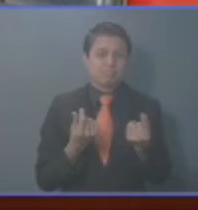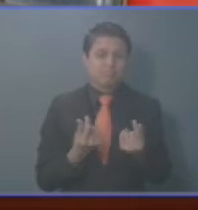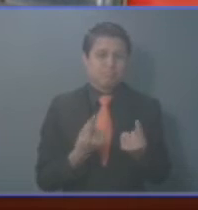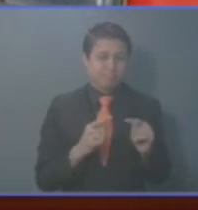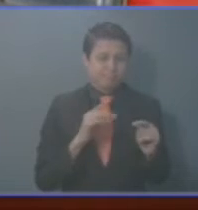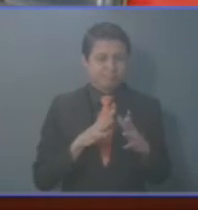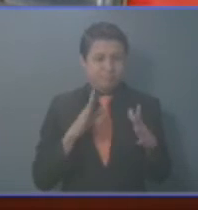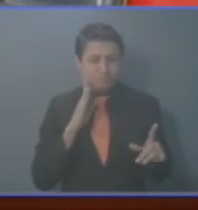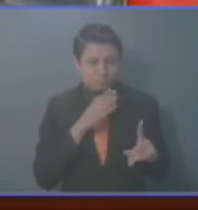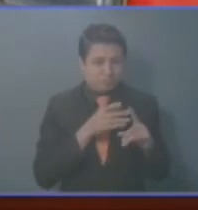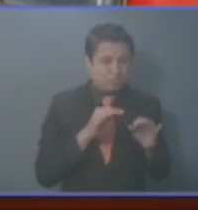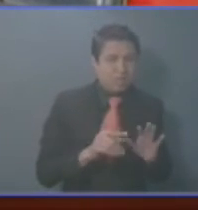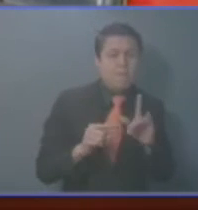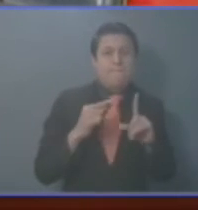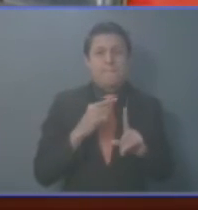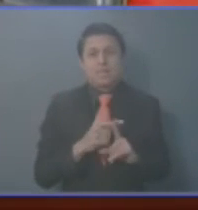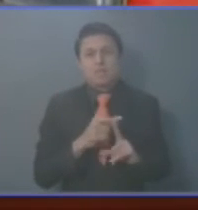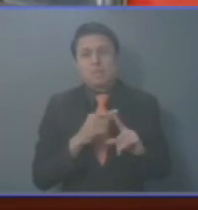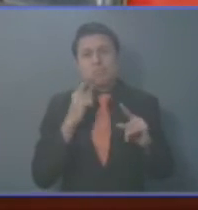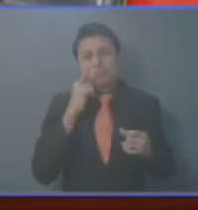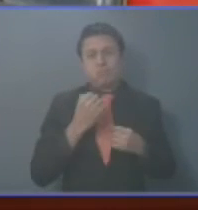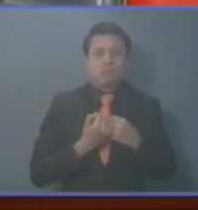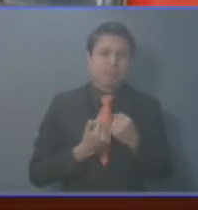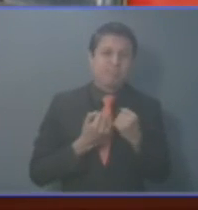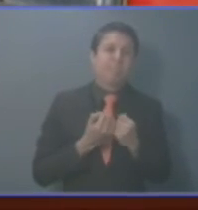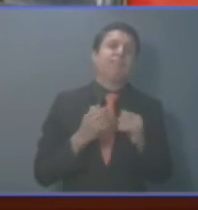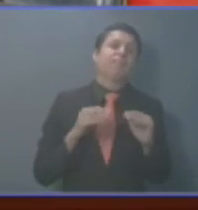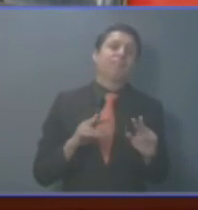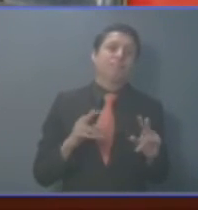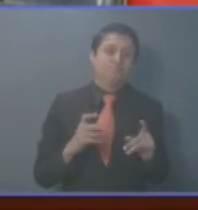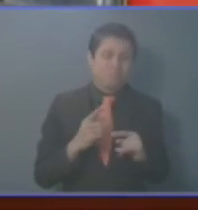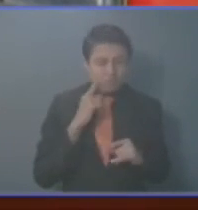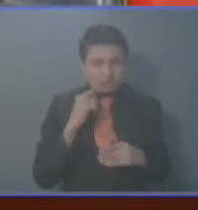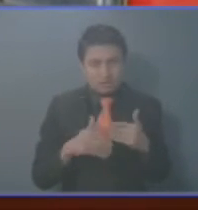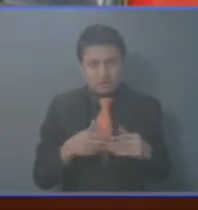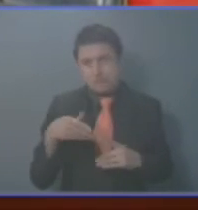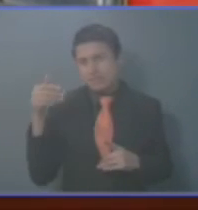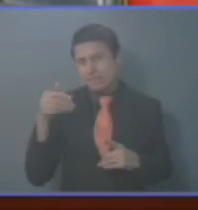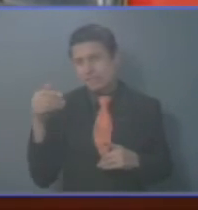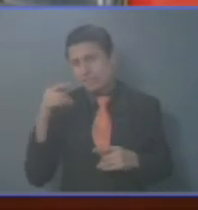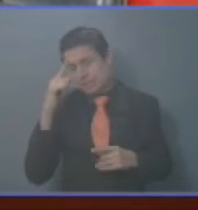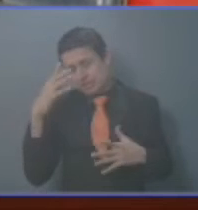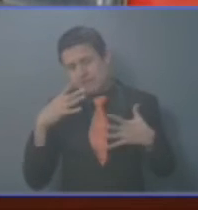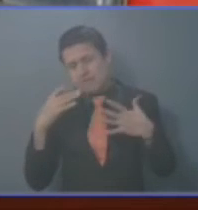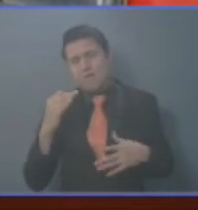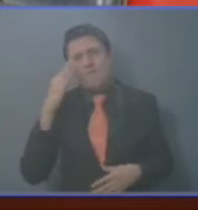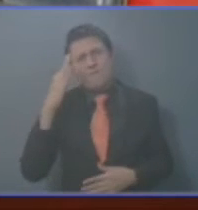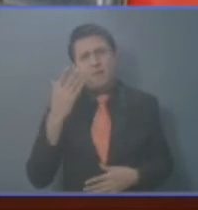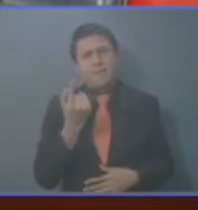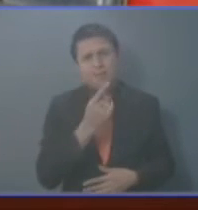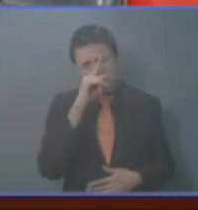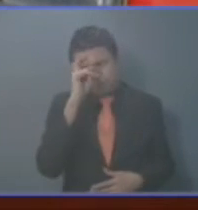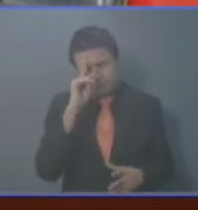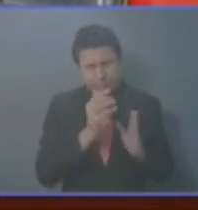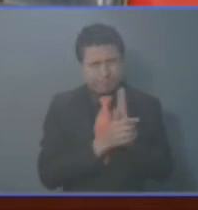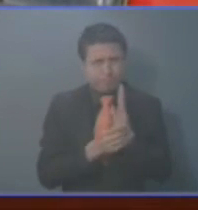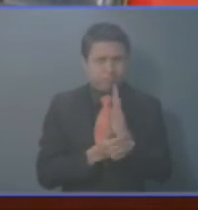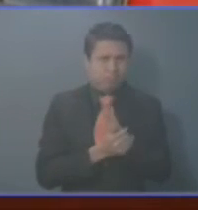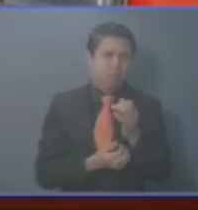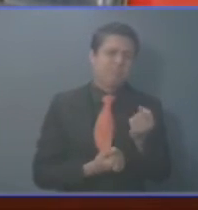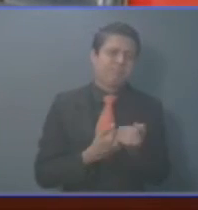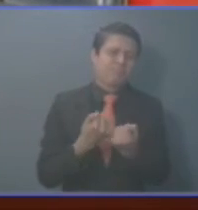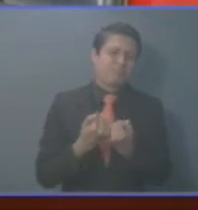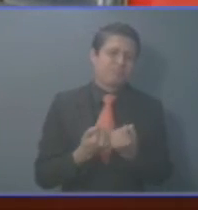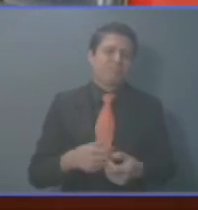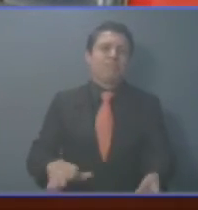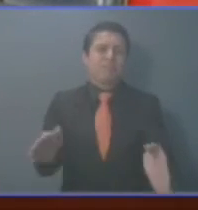inversión impacte positivamente en el acceso, pero sobre todo en la calidad de la educación y formación para la vida de las personas, privilegiando